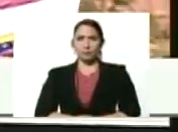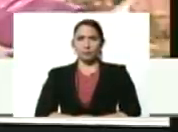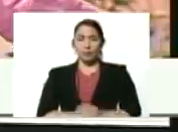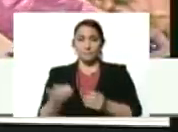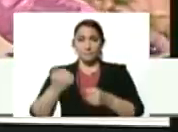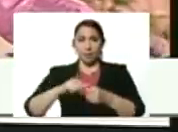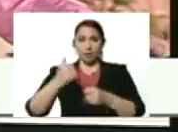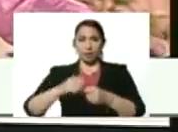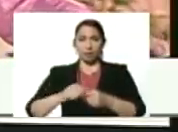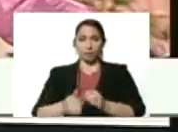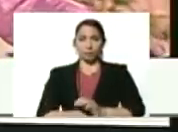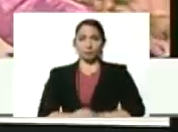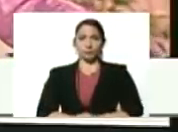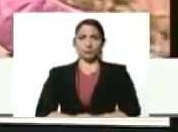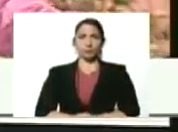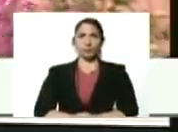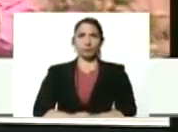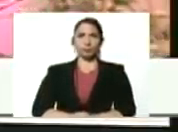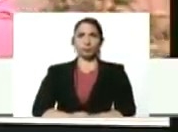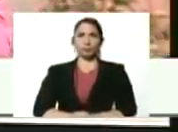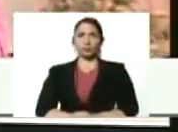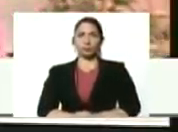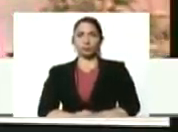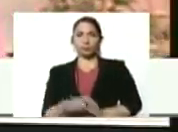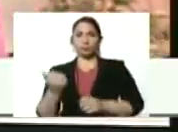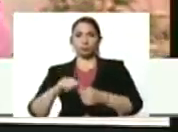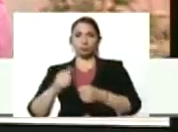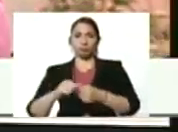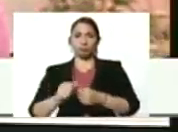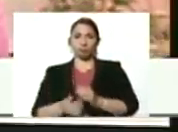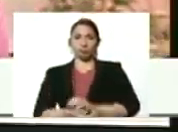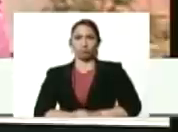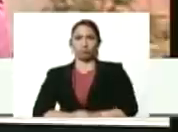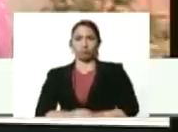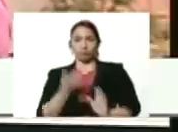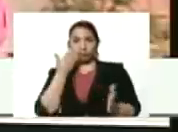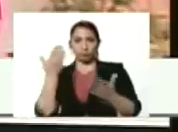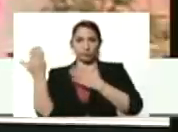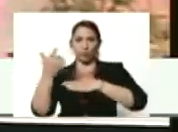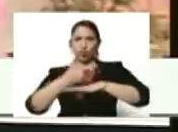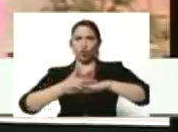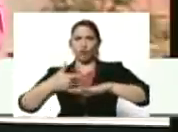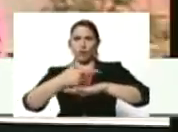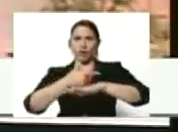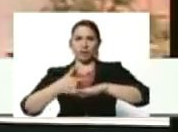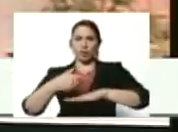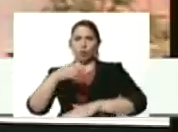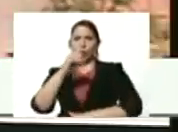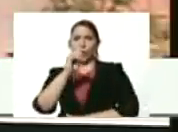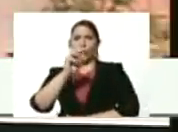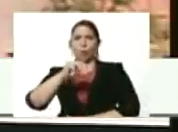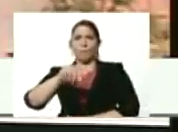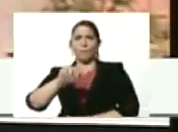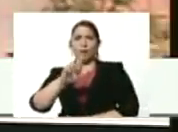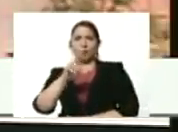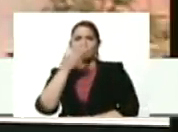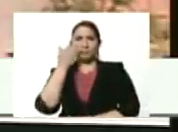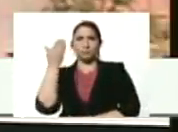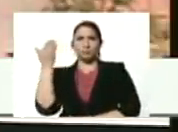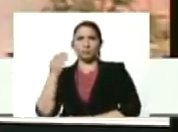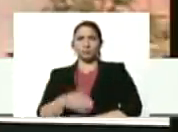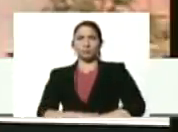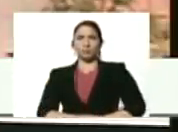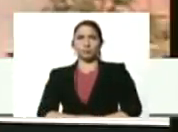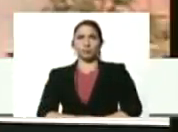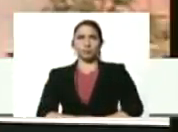Maracaibo. Maracaibo, Maracaibo, Maracaibo. Allá está el gobernador Omar Prieto para